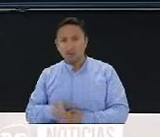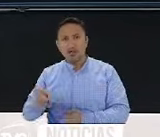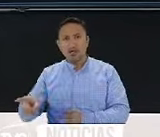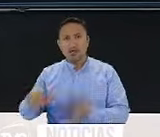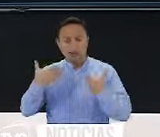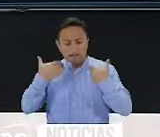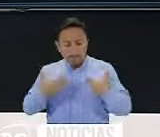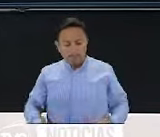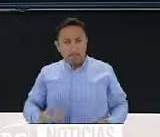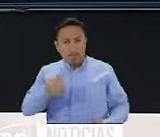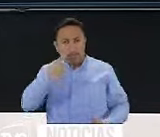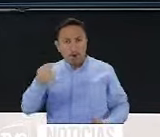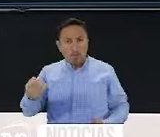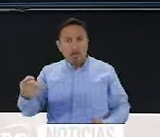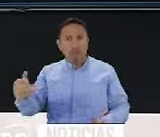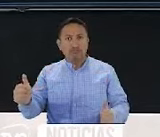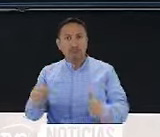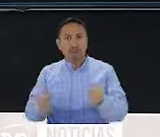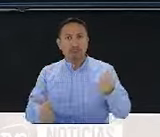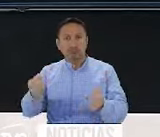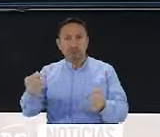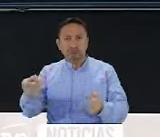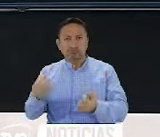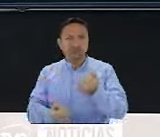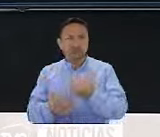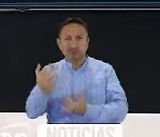y un vehículo totalmente quemado.